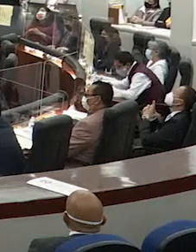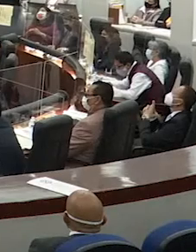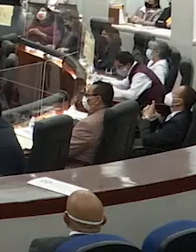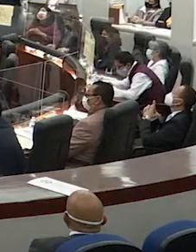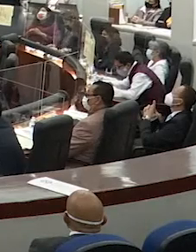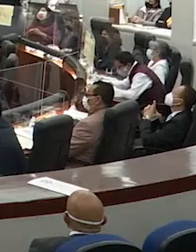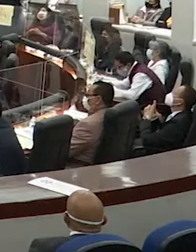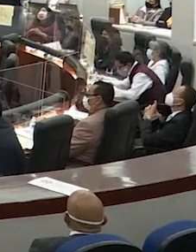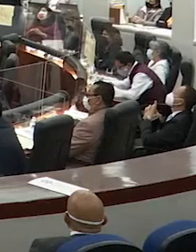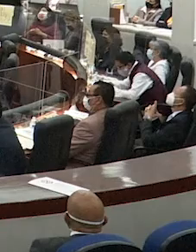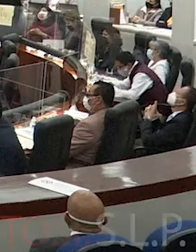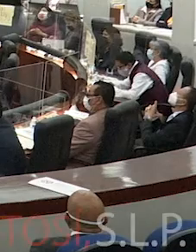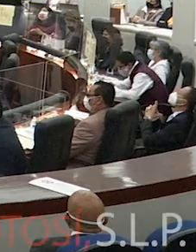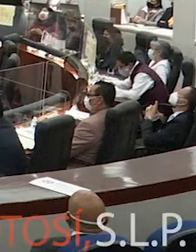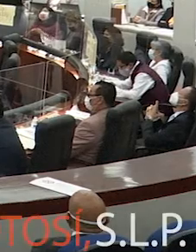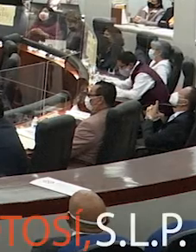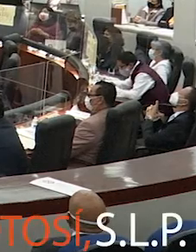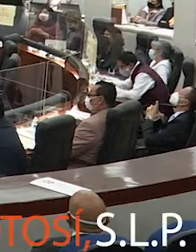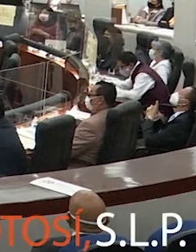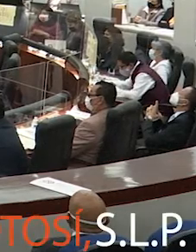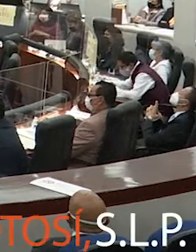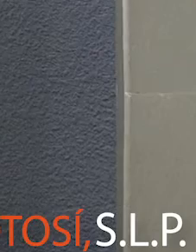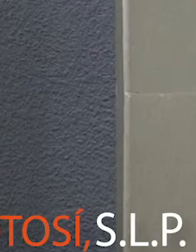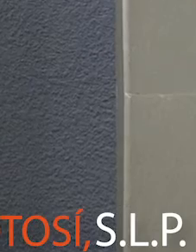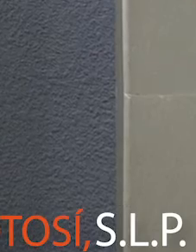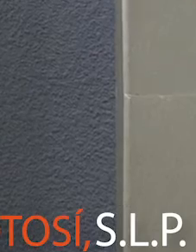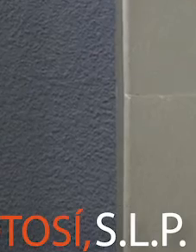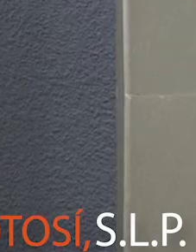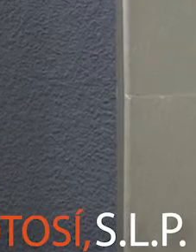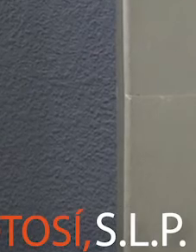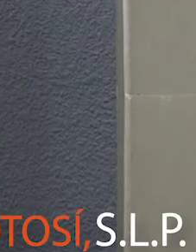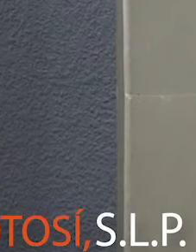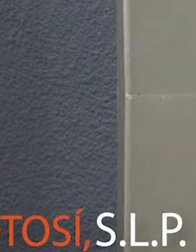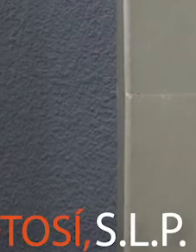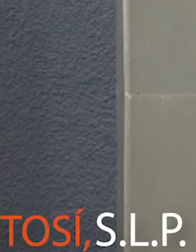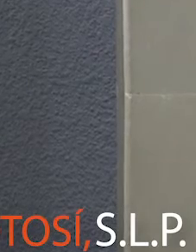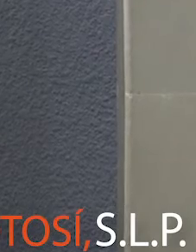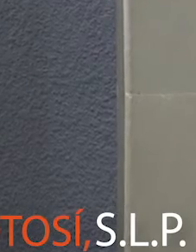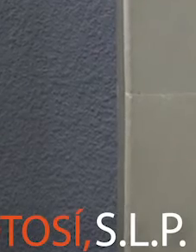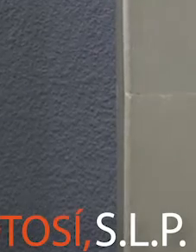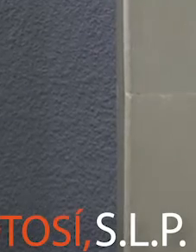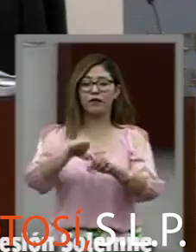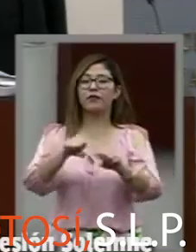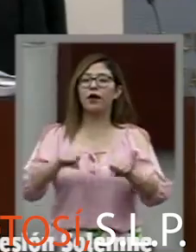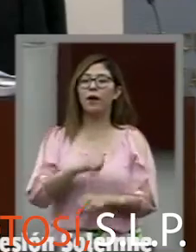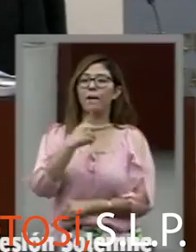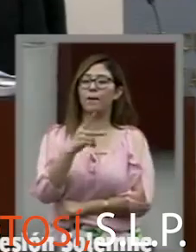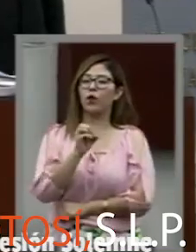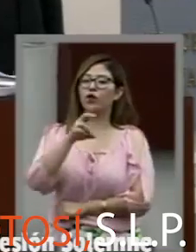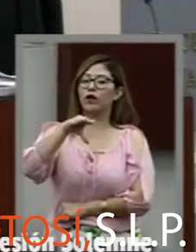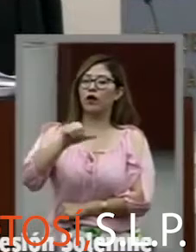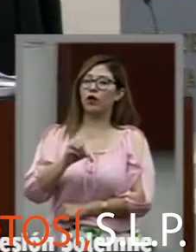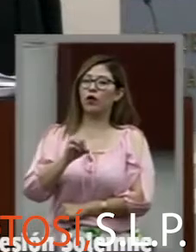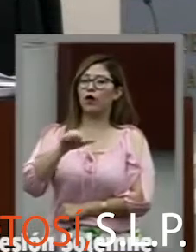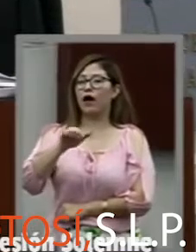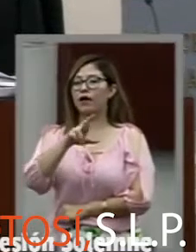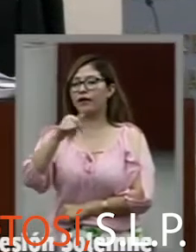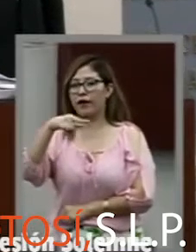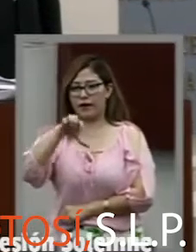colocaron los carteles sobre sus curules en protesta porque no quedaron como integrantes de la nueva mesa directiva